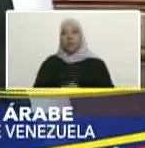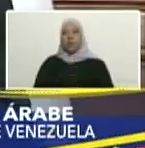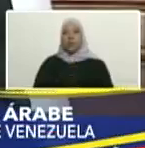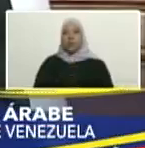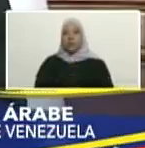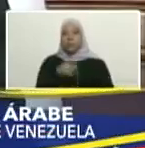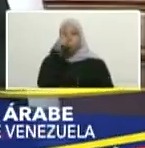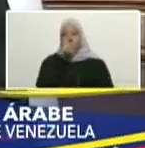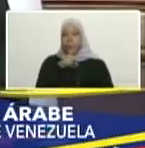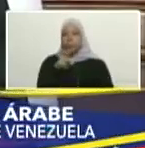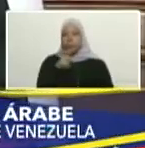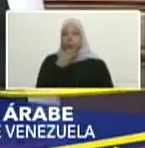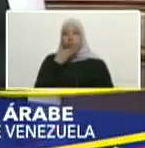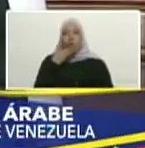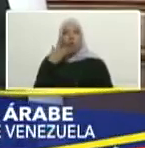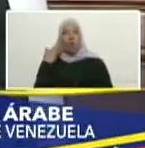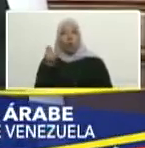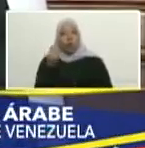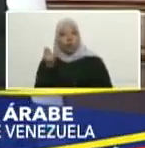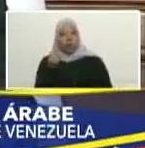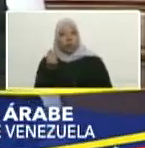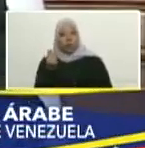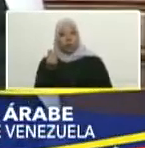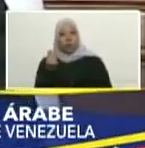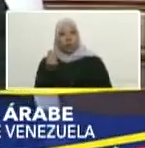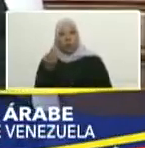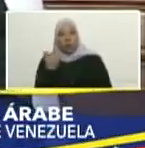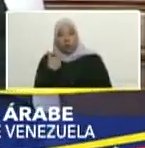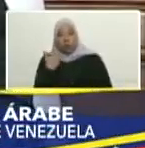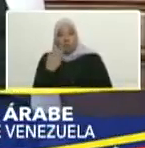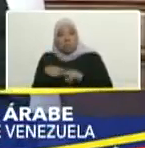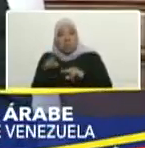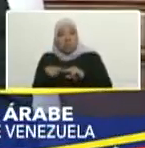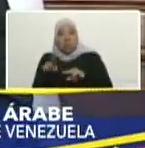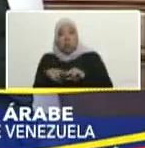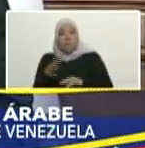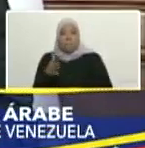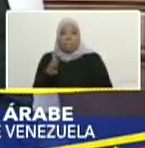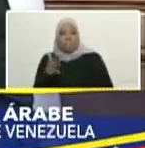Años en que muy jóvenes, casi niños,